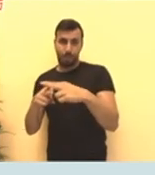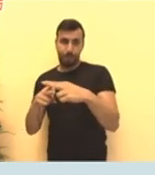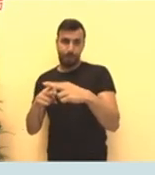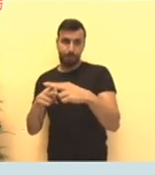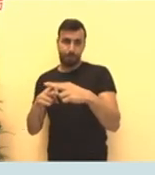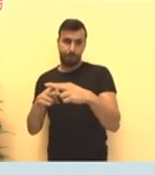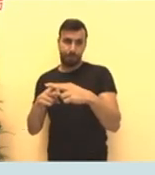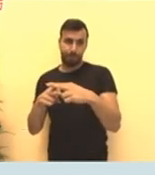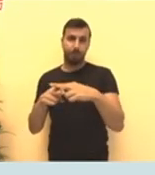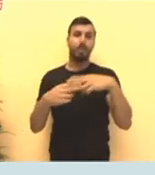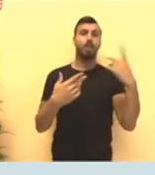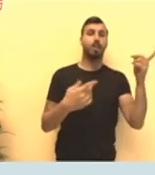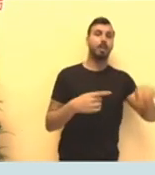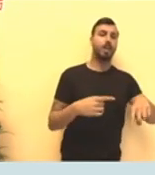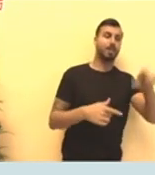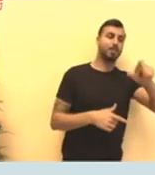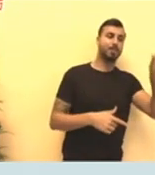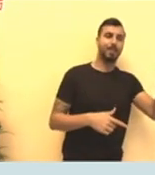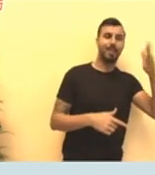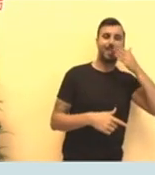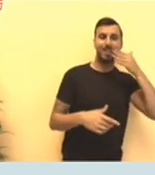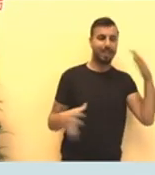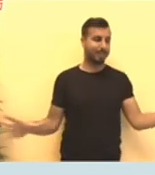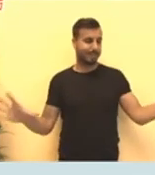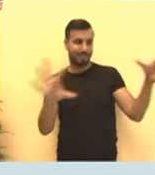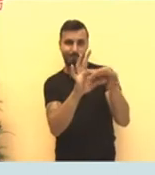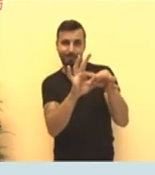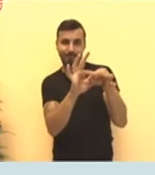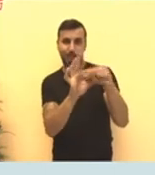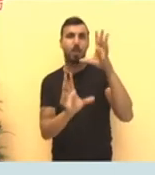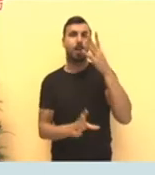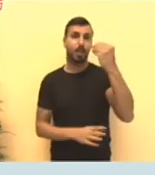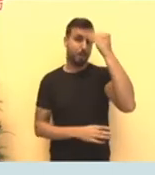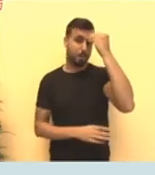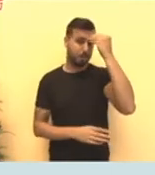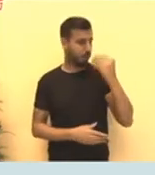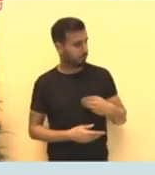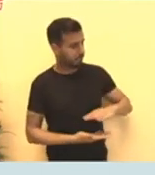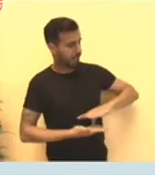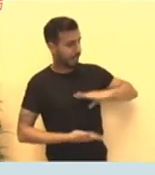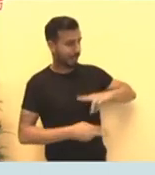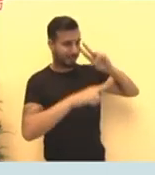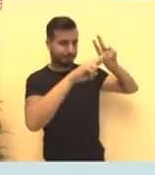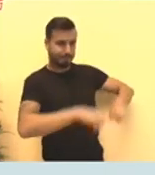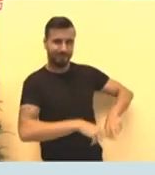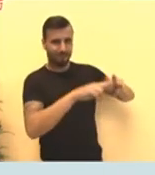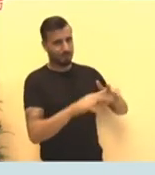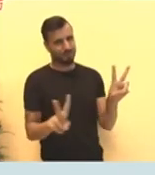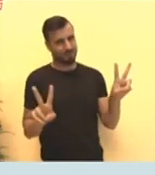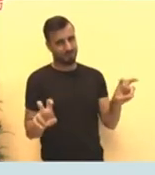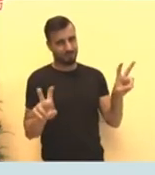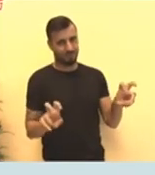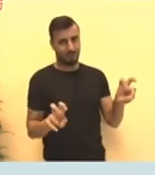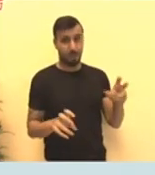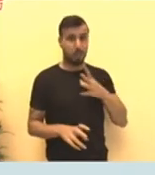eje fundamental ser la dignidad de las personas y no, como sucede ahora, la supuesta capacidad de las personas. Capacidad que no